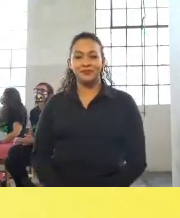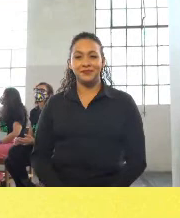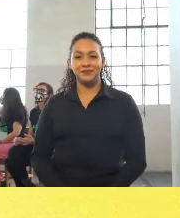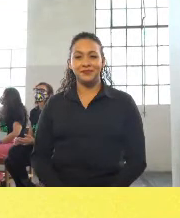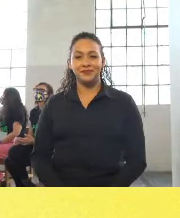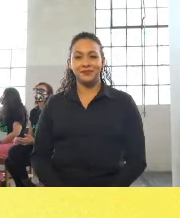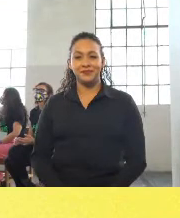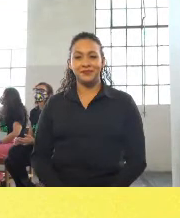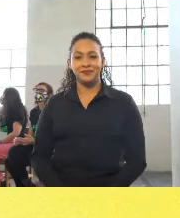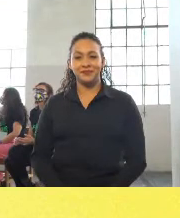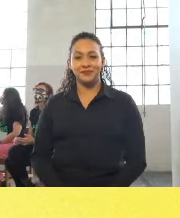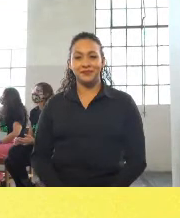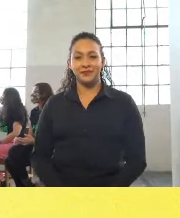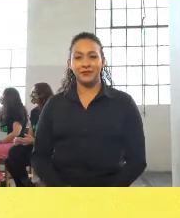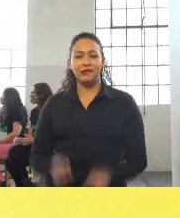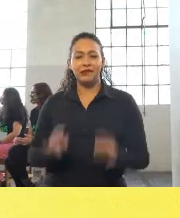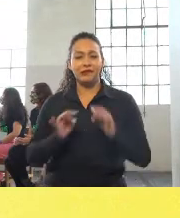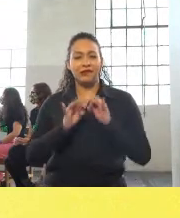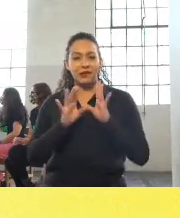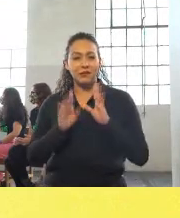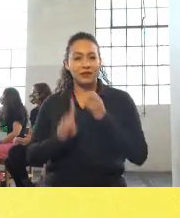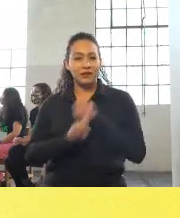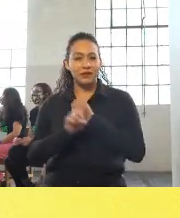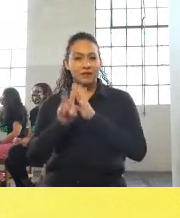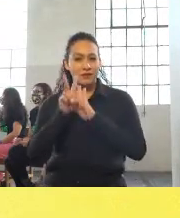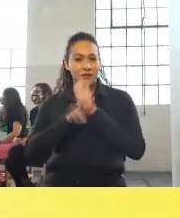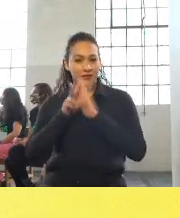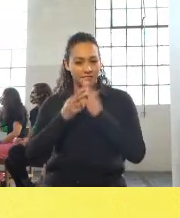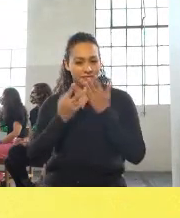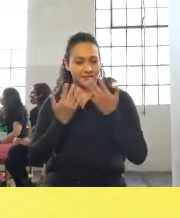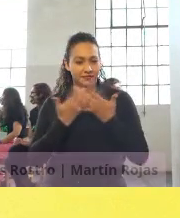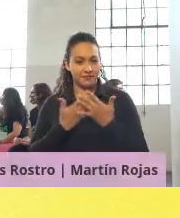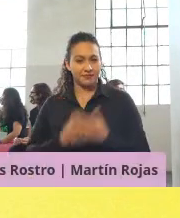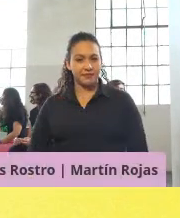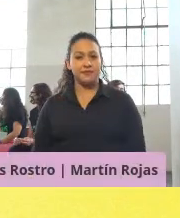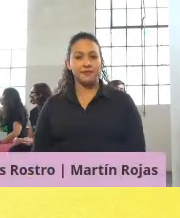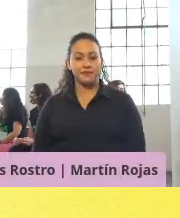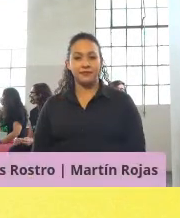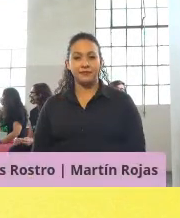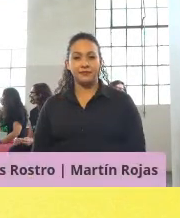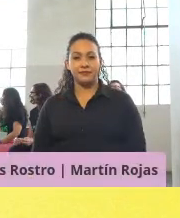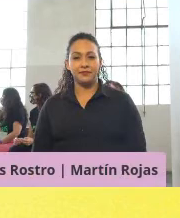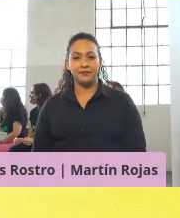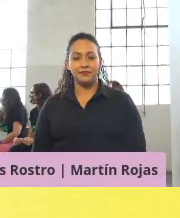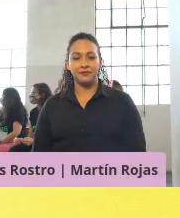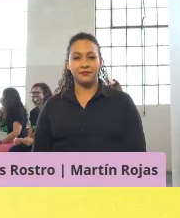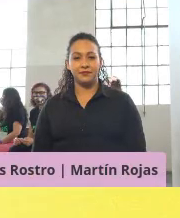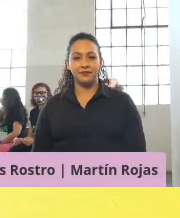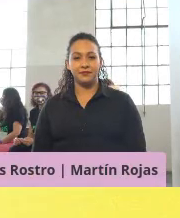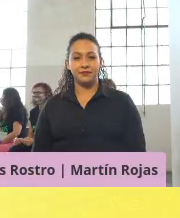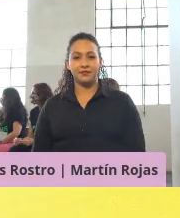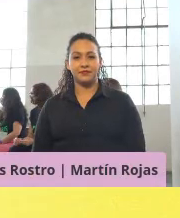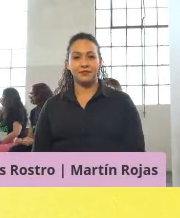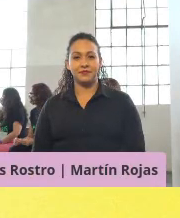que hay un problema ahí con los videos. Todo bien, pues seguimos con las comadres, ¿no? Sí, pues seguimos. Nuestra